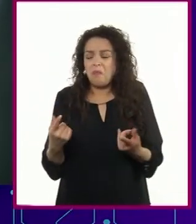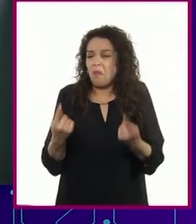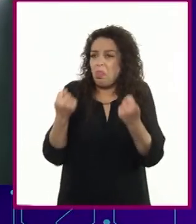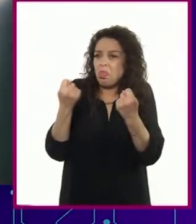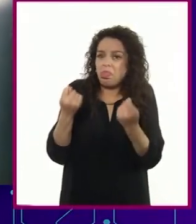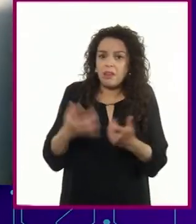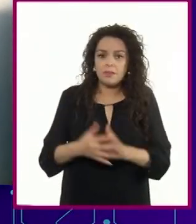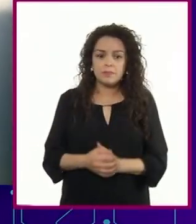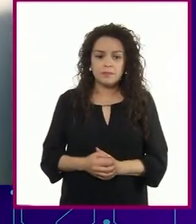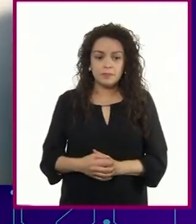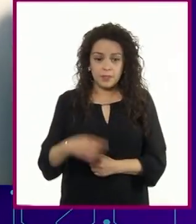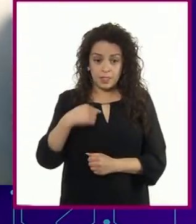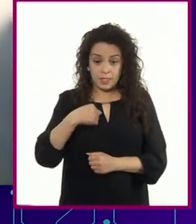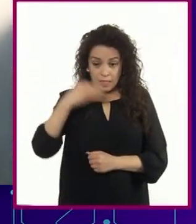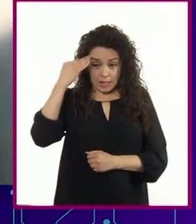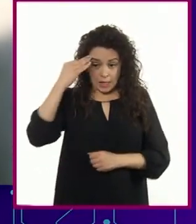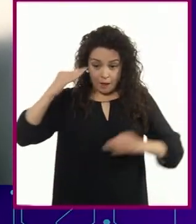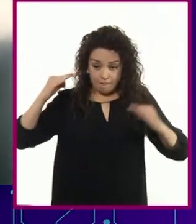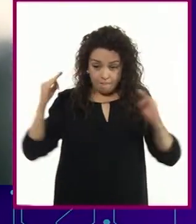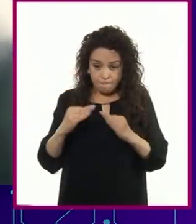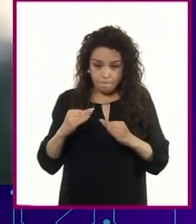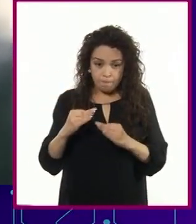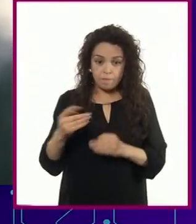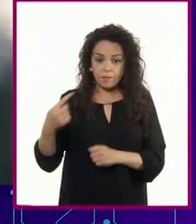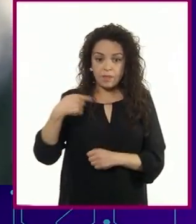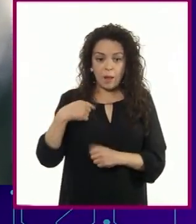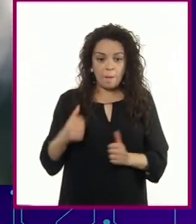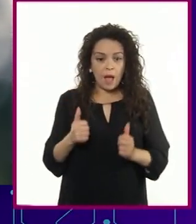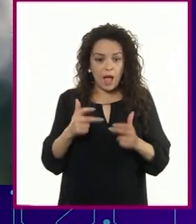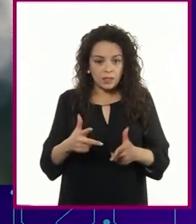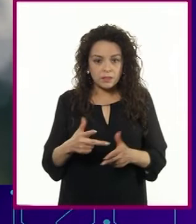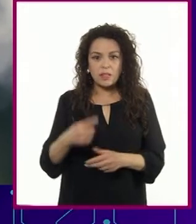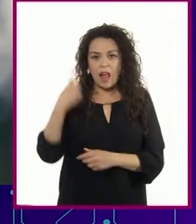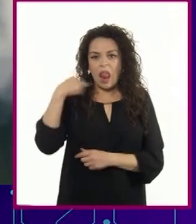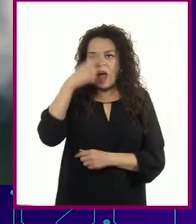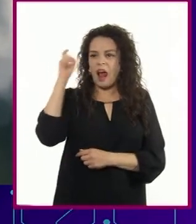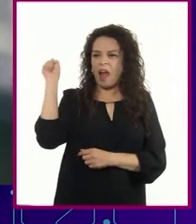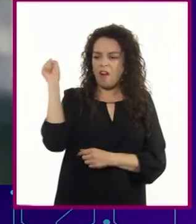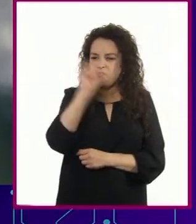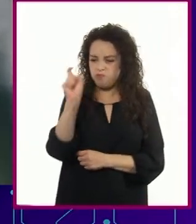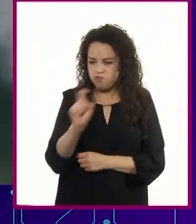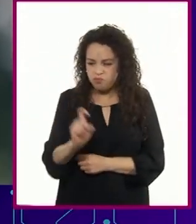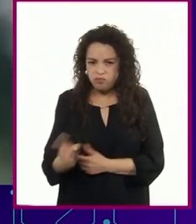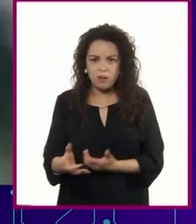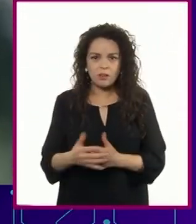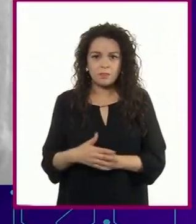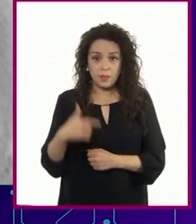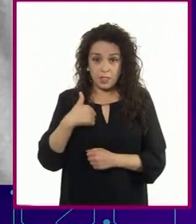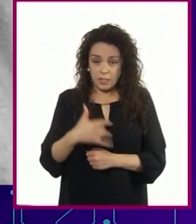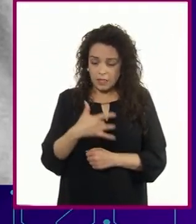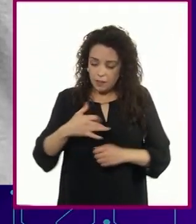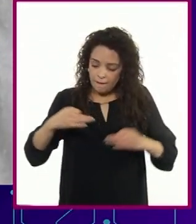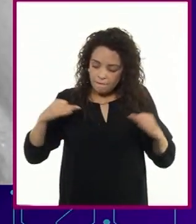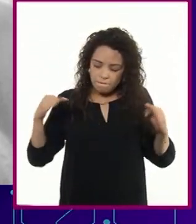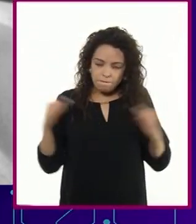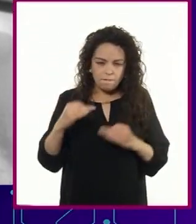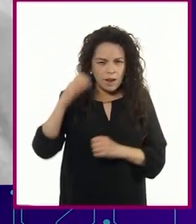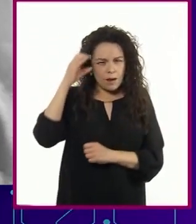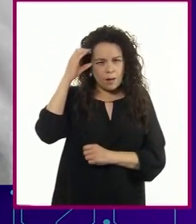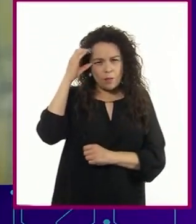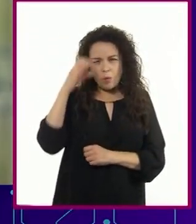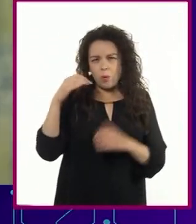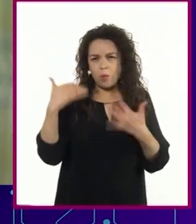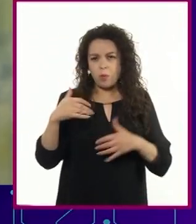pleno invierno. Me asaltaban, me echaban aerosol en la cara. Me estaba congelando y muriendo